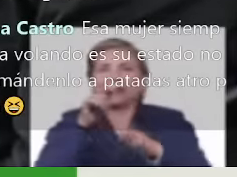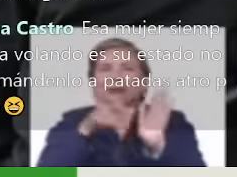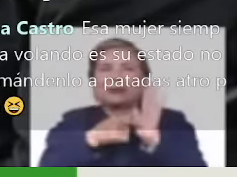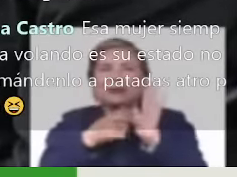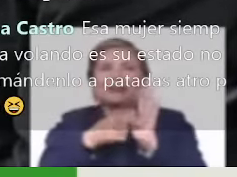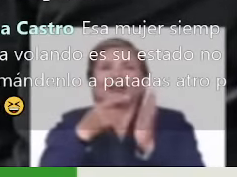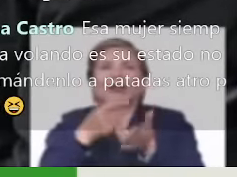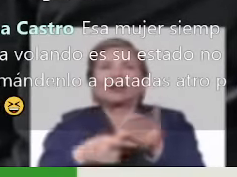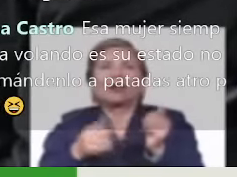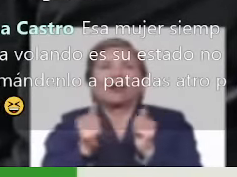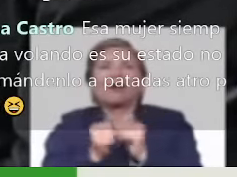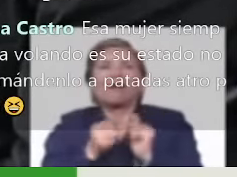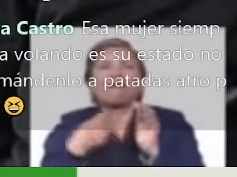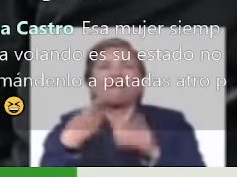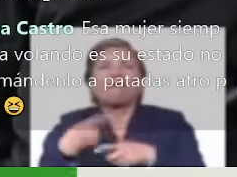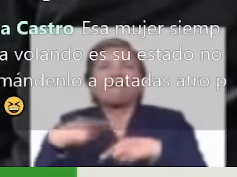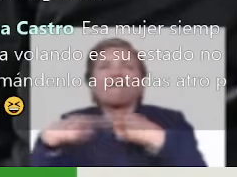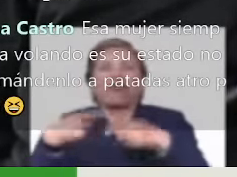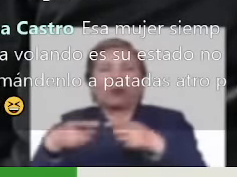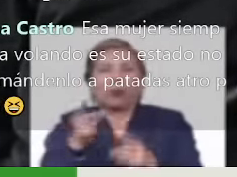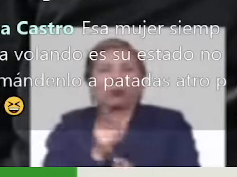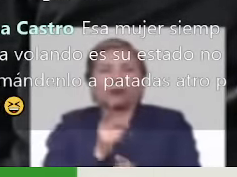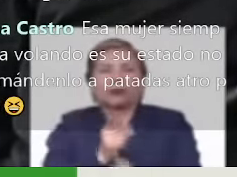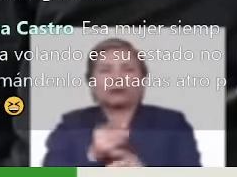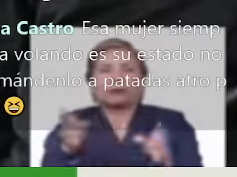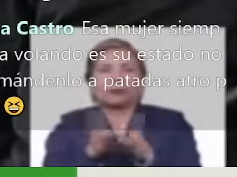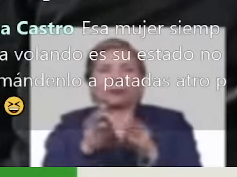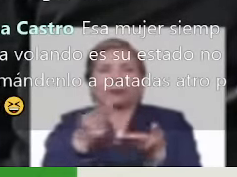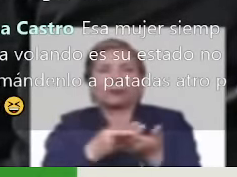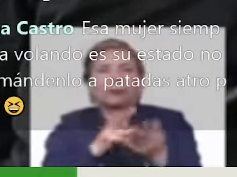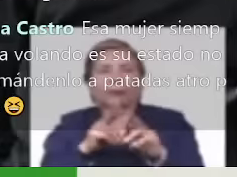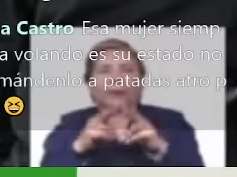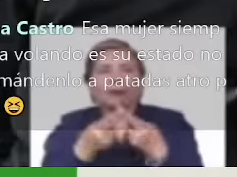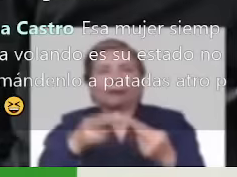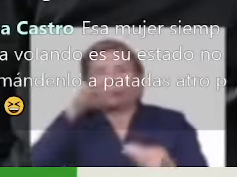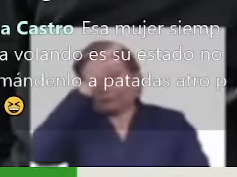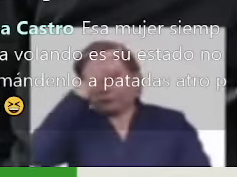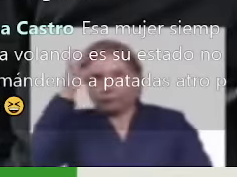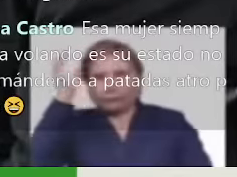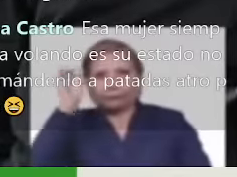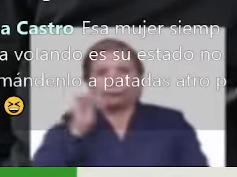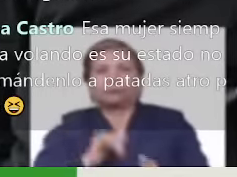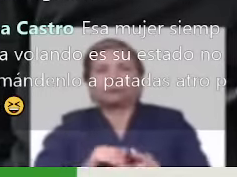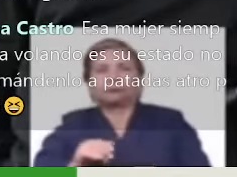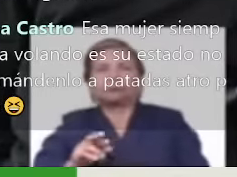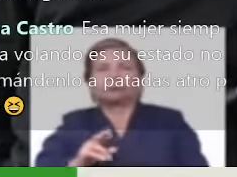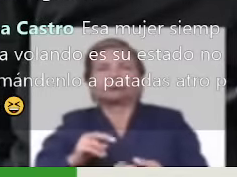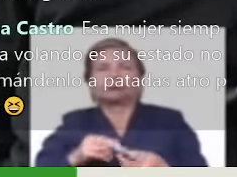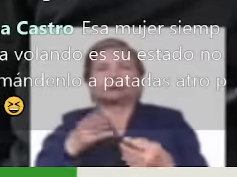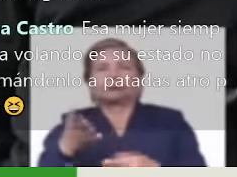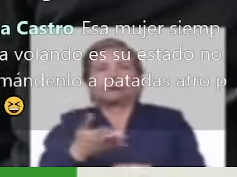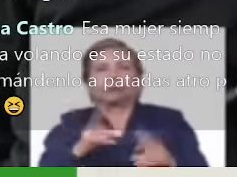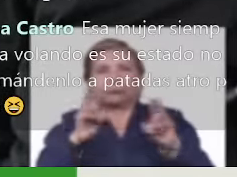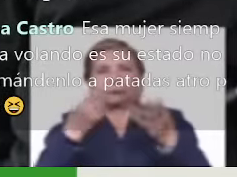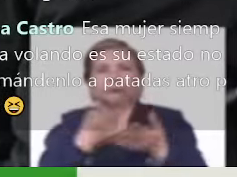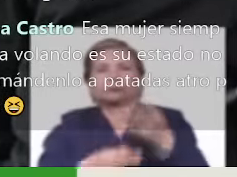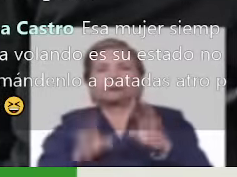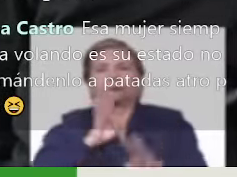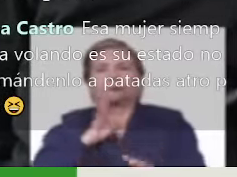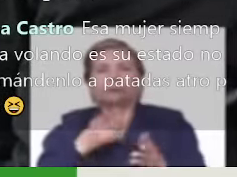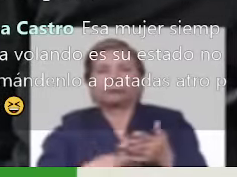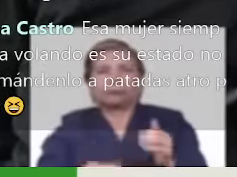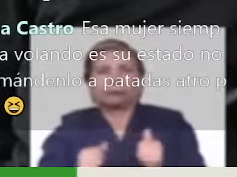con qué frecuencia se reunía con el expresidente de la República, Pedro Castillo Terrones, y los temas que trataban.